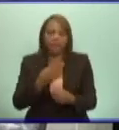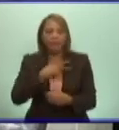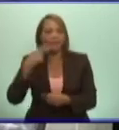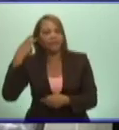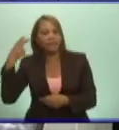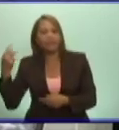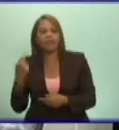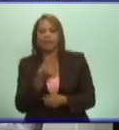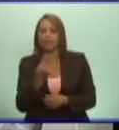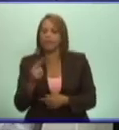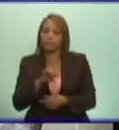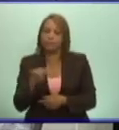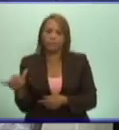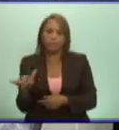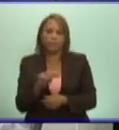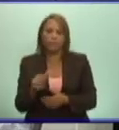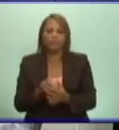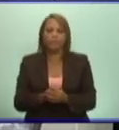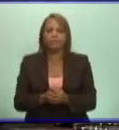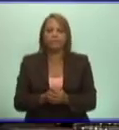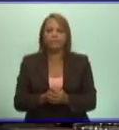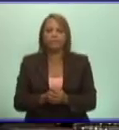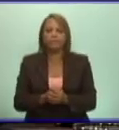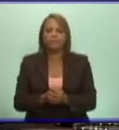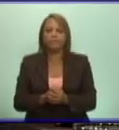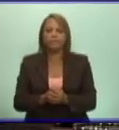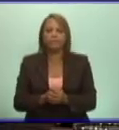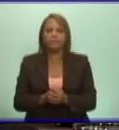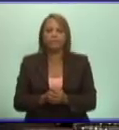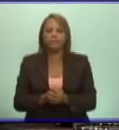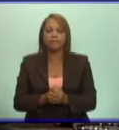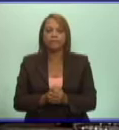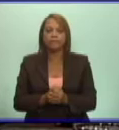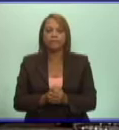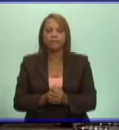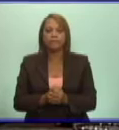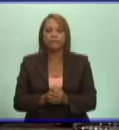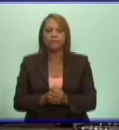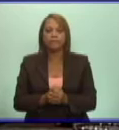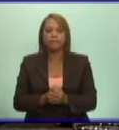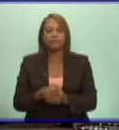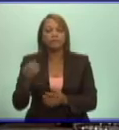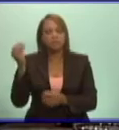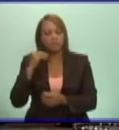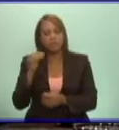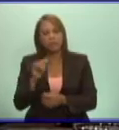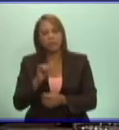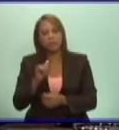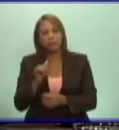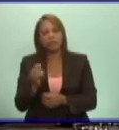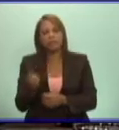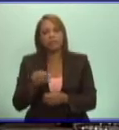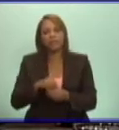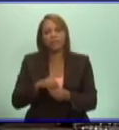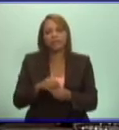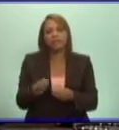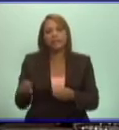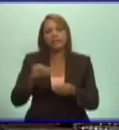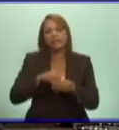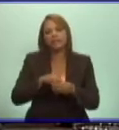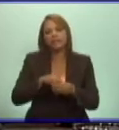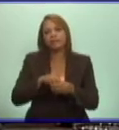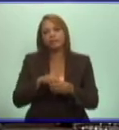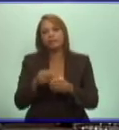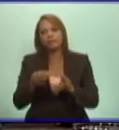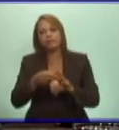cada una de estas secciones. Así que estas son las secciones fundamentales de la patria. Ya. Sé que también hay integración de asignaturas, de las cuales